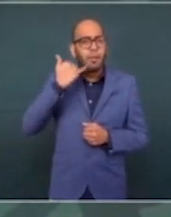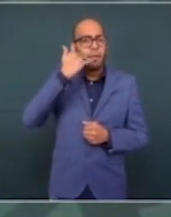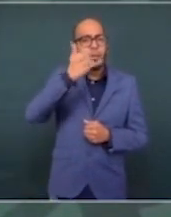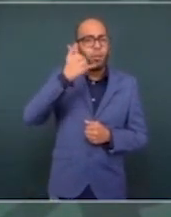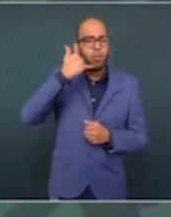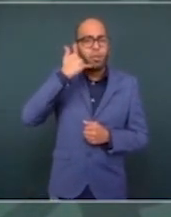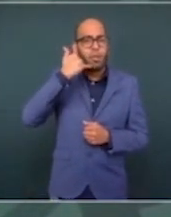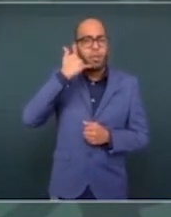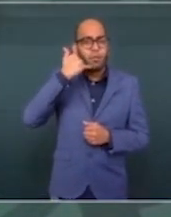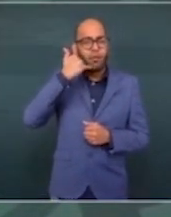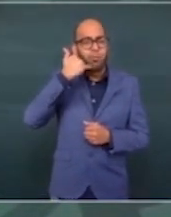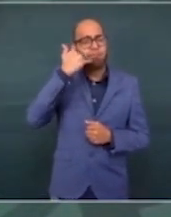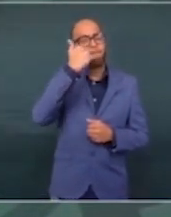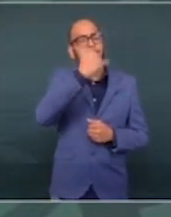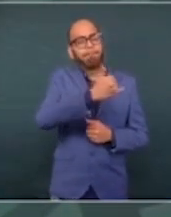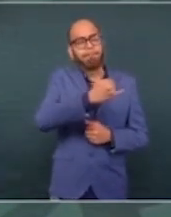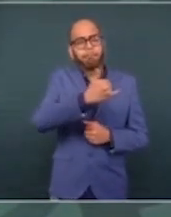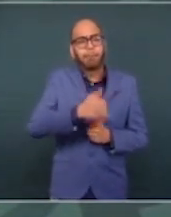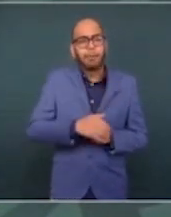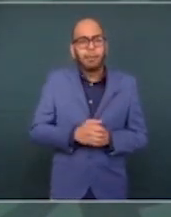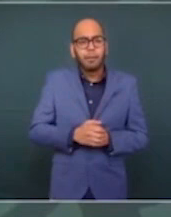me dice,